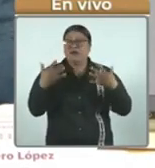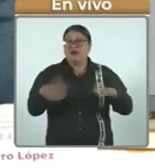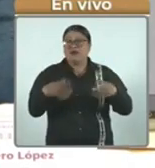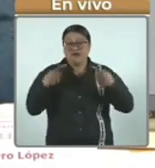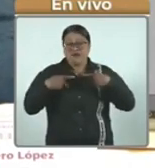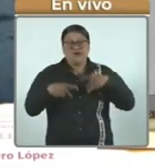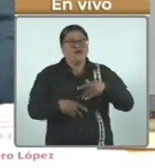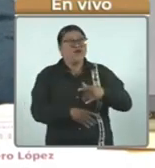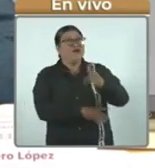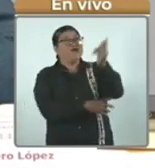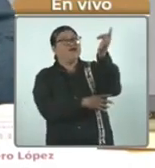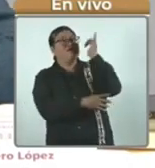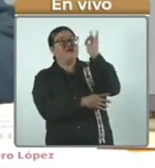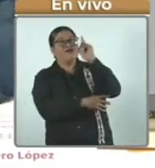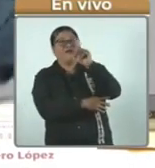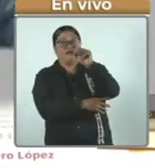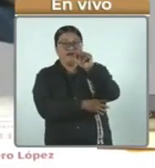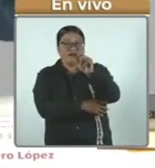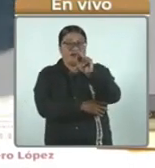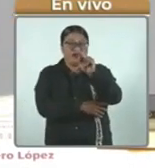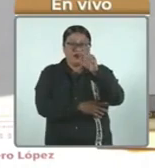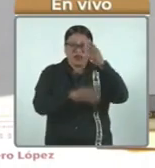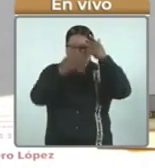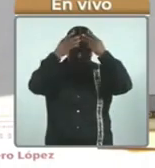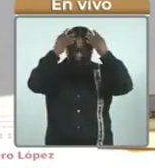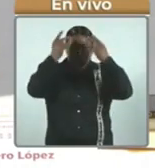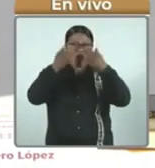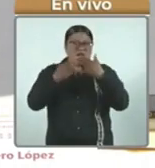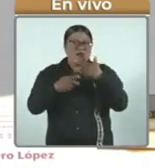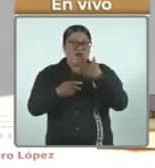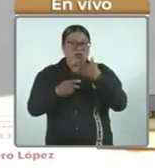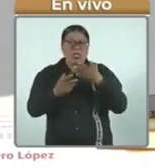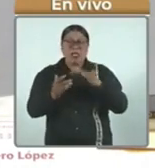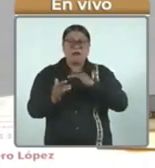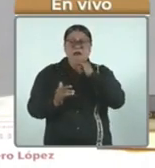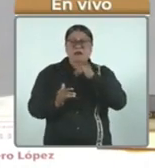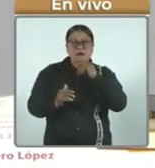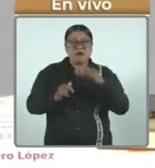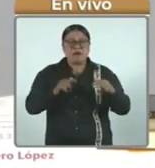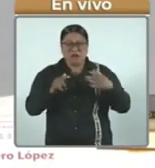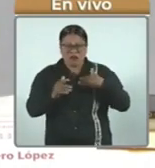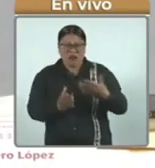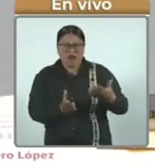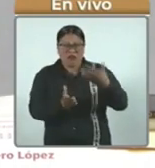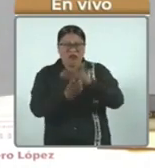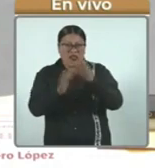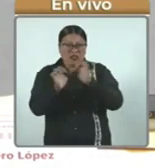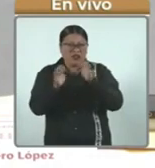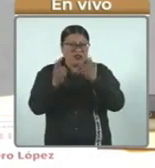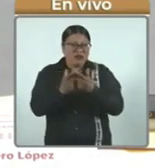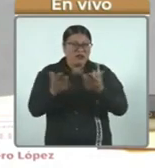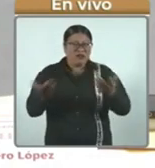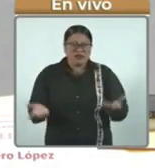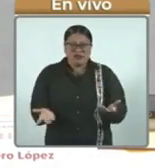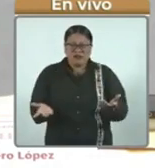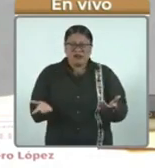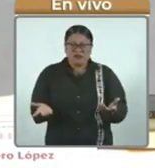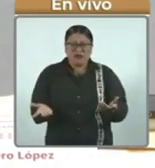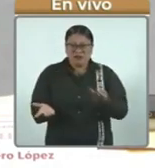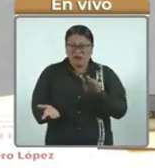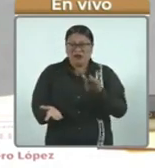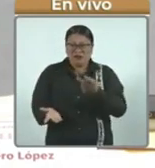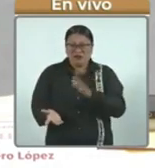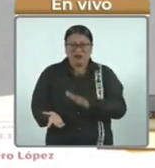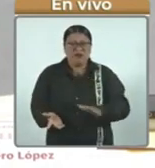puro güero, de un 80, pelirrojo, como si nada. Les digo, fui a la central, pues hay que pulsar, dice el gobernador, hay que andar en